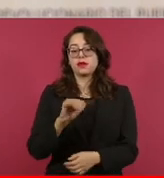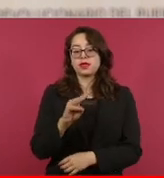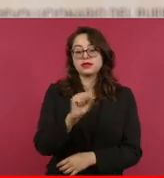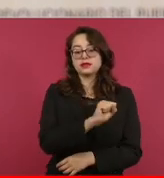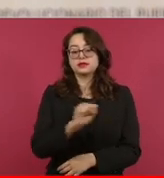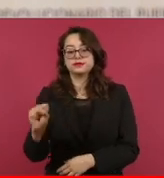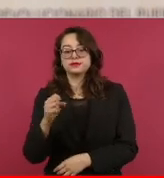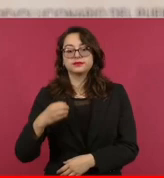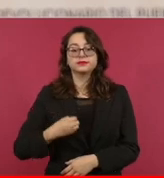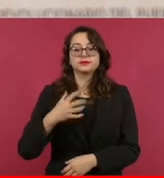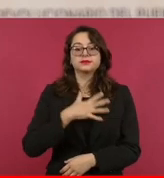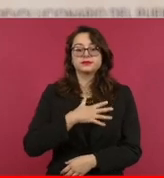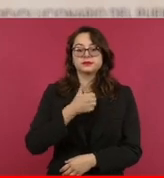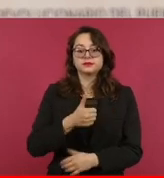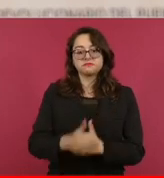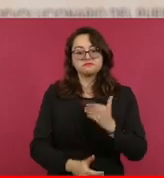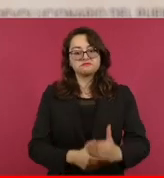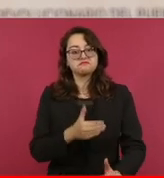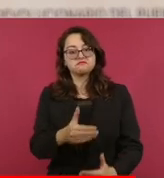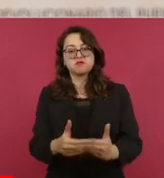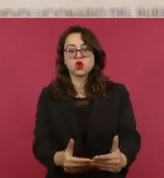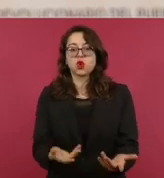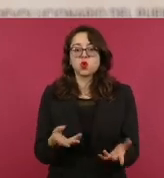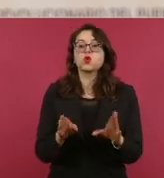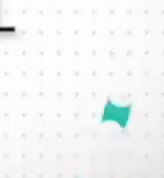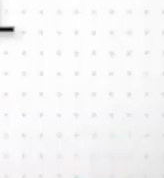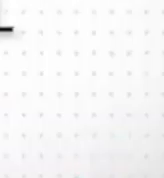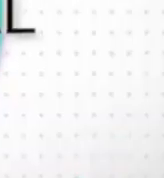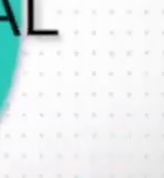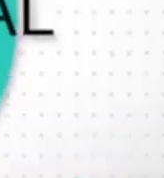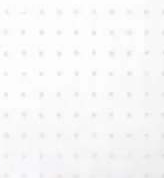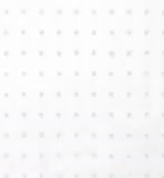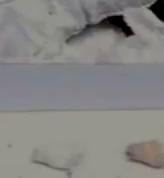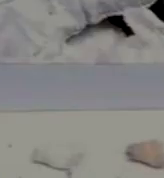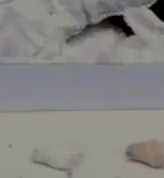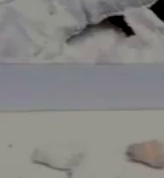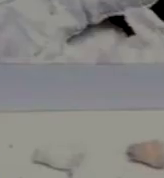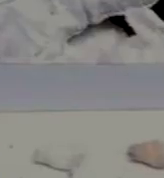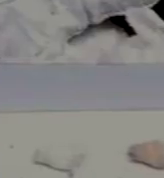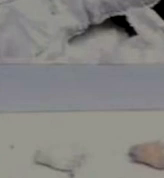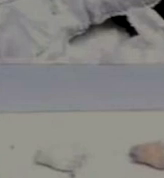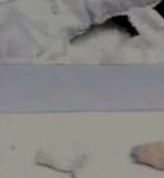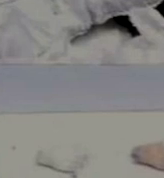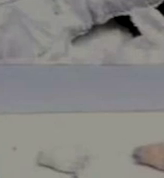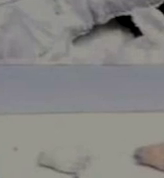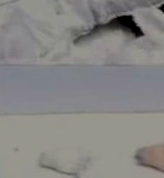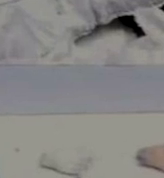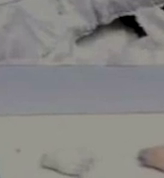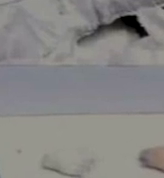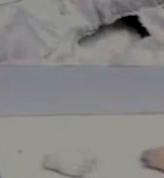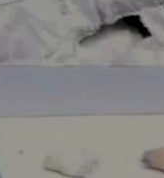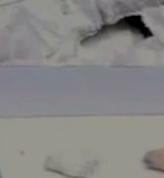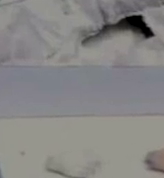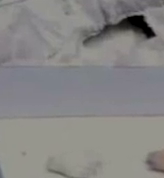que la postura de su administración siempre será el buscar la paz. Las aduanas de Hong Kong aseguran más